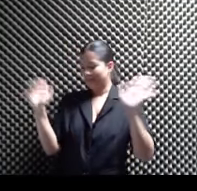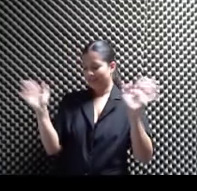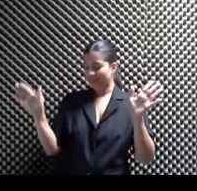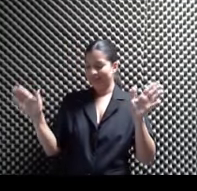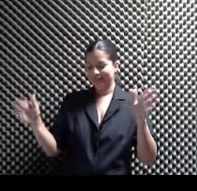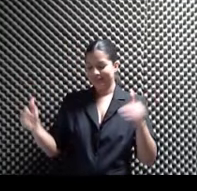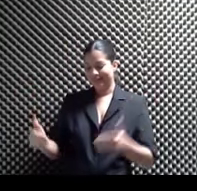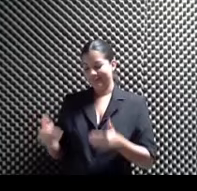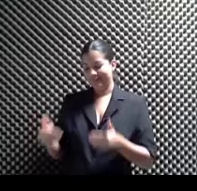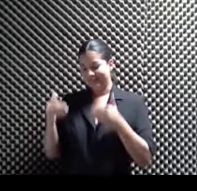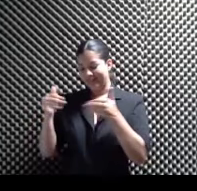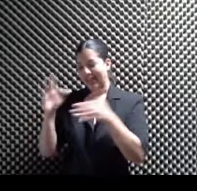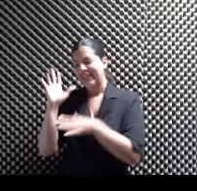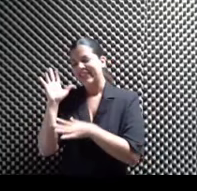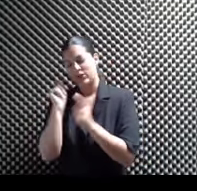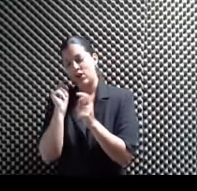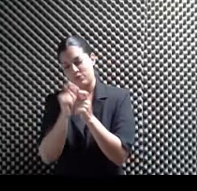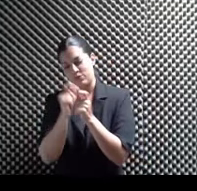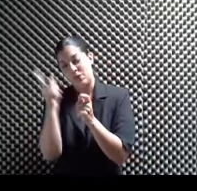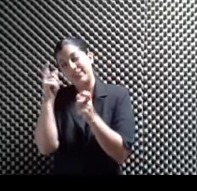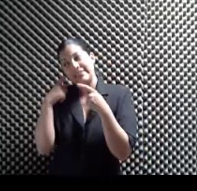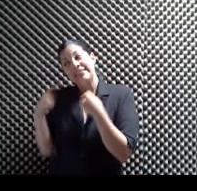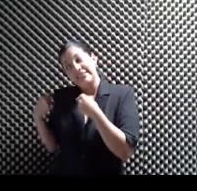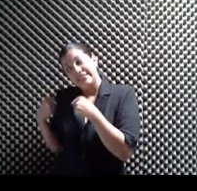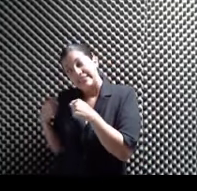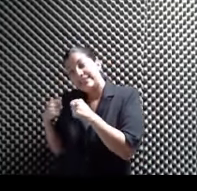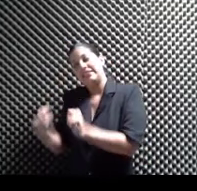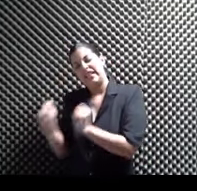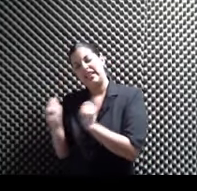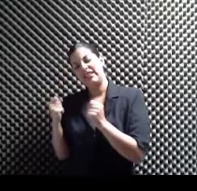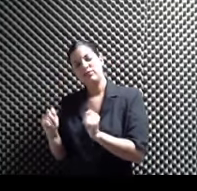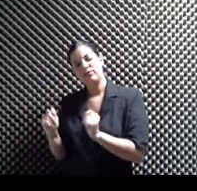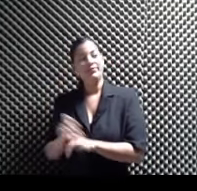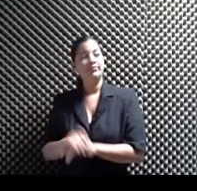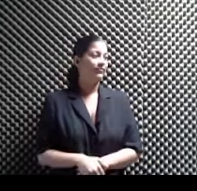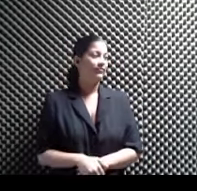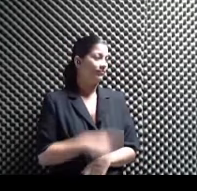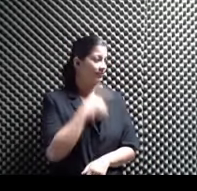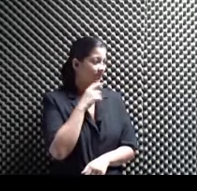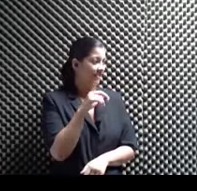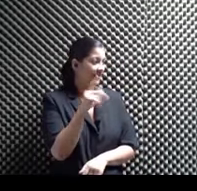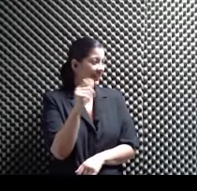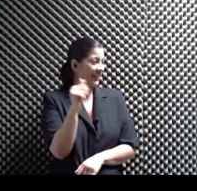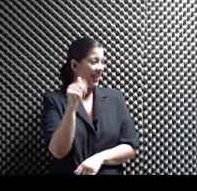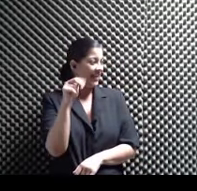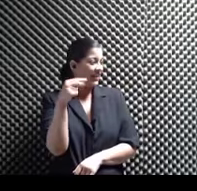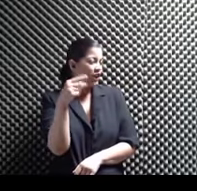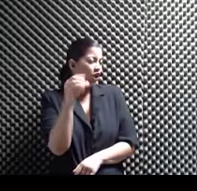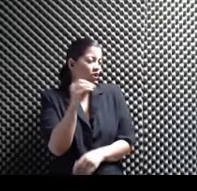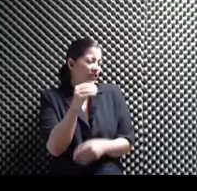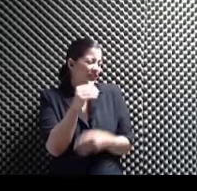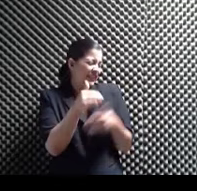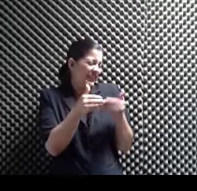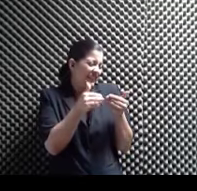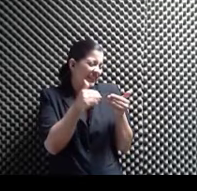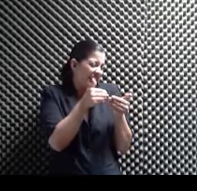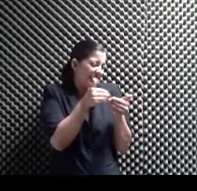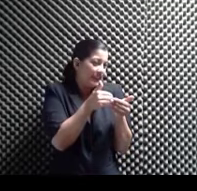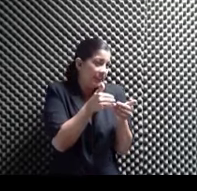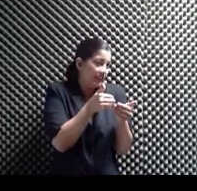dale cinco puntos Él trató de quedar bien Gracias, gracias Pero se azurcó con eso del tango Porque el sonido del acordeón Por ahí queda